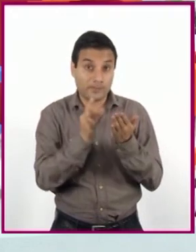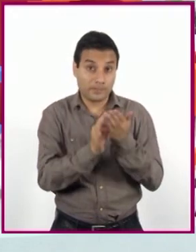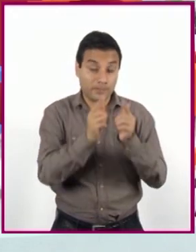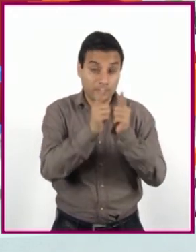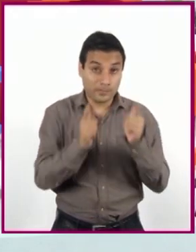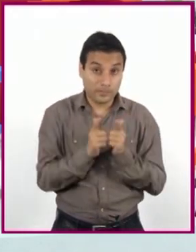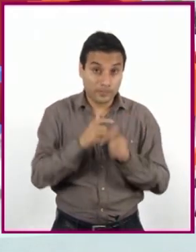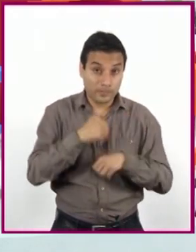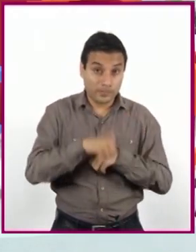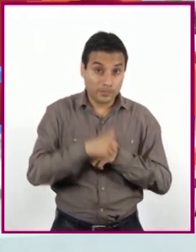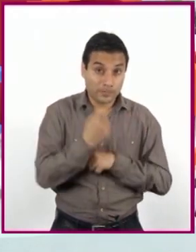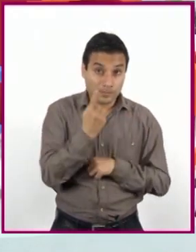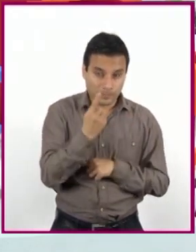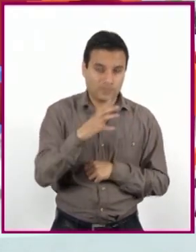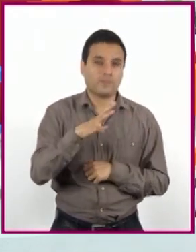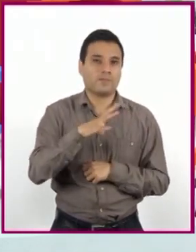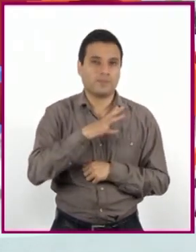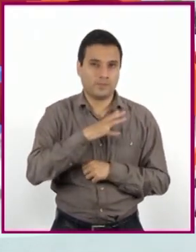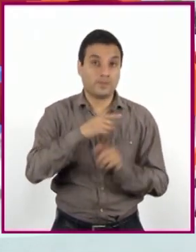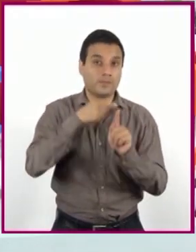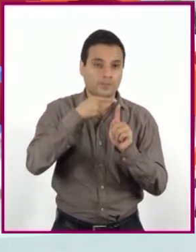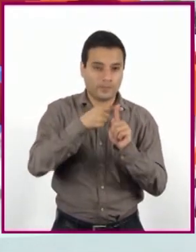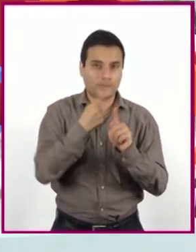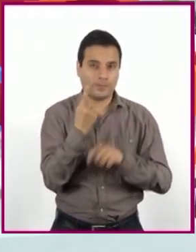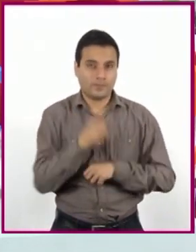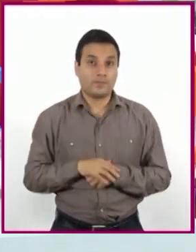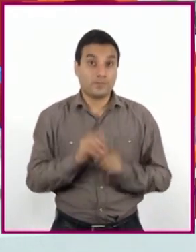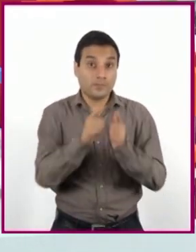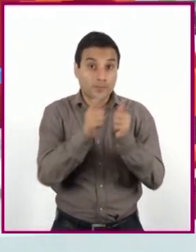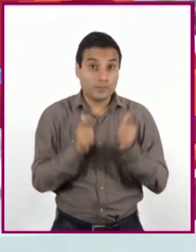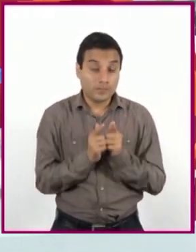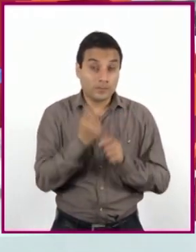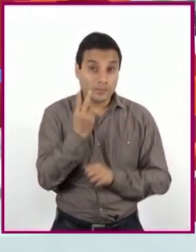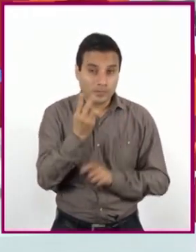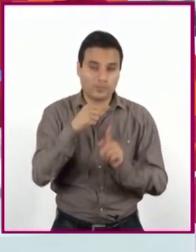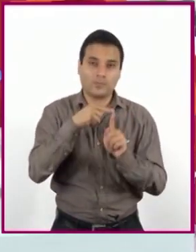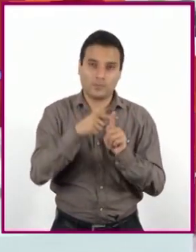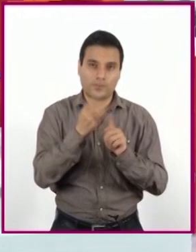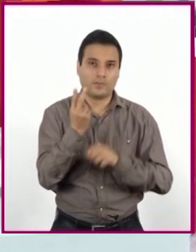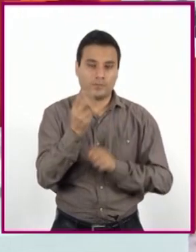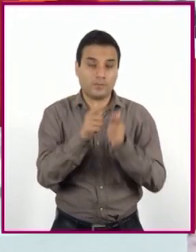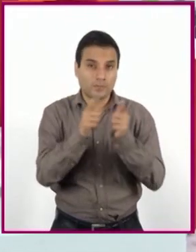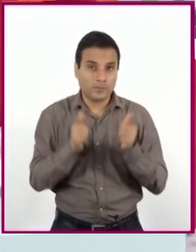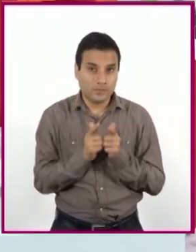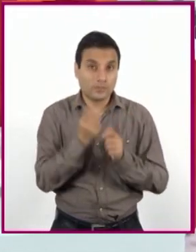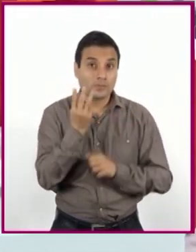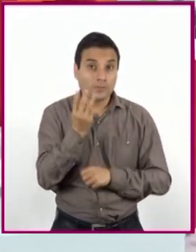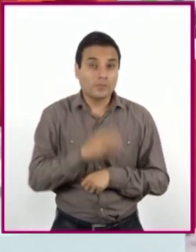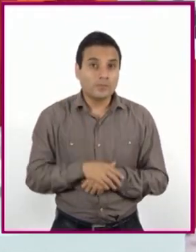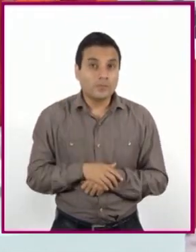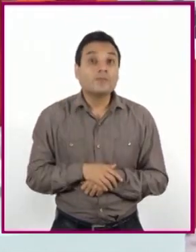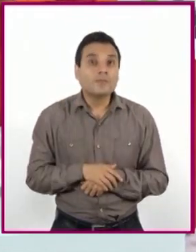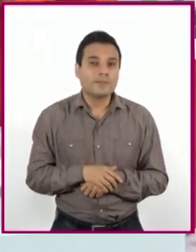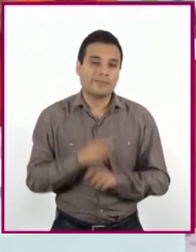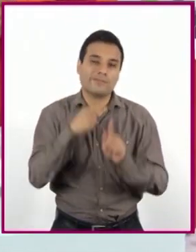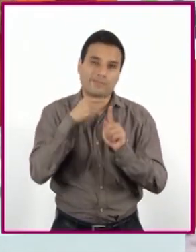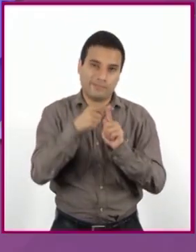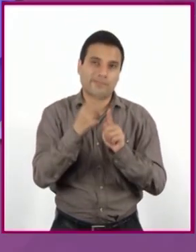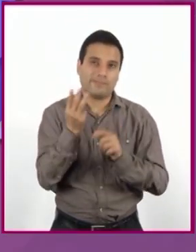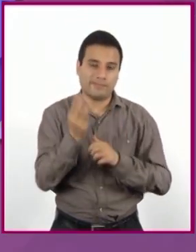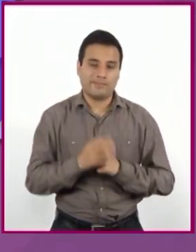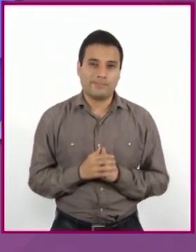1 tienen una carga 1+, los del 2, 2+, y los del 3, sí, muy bien,